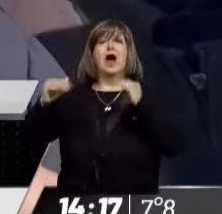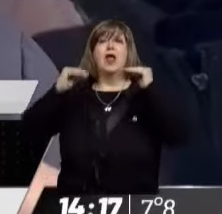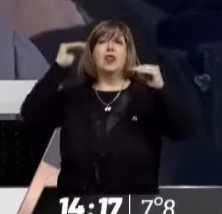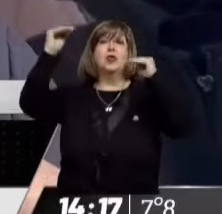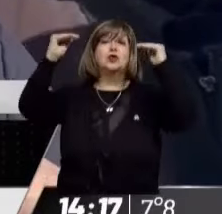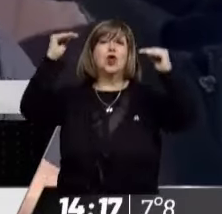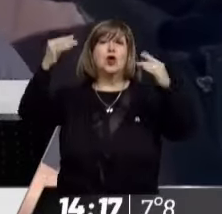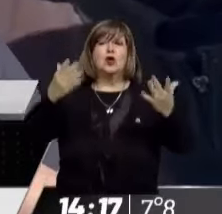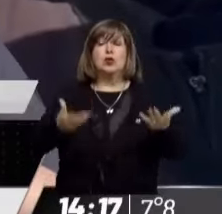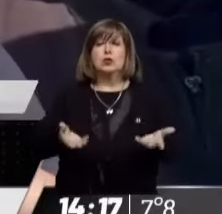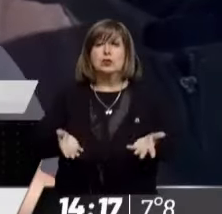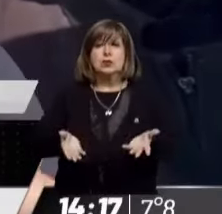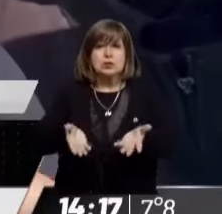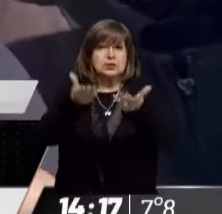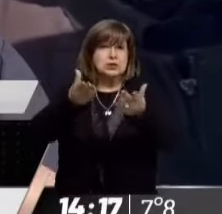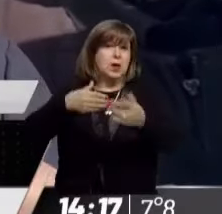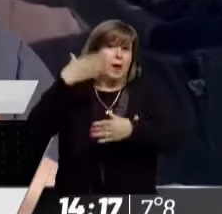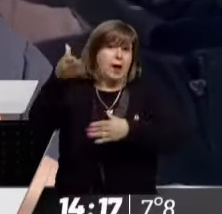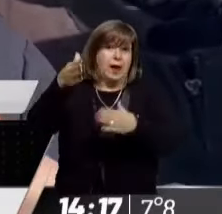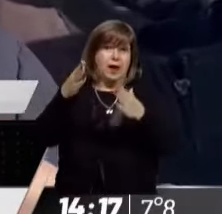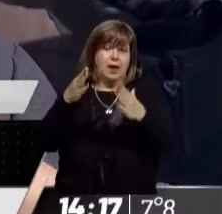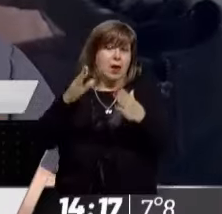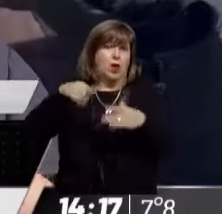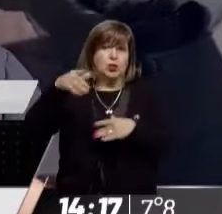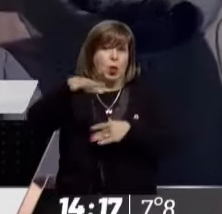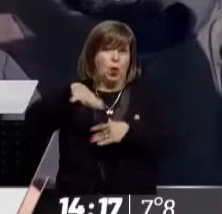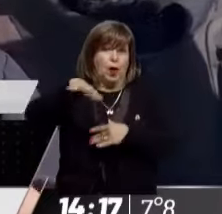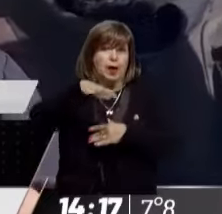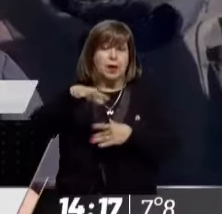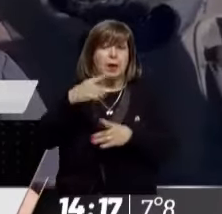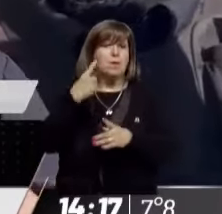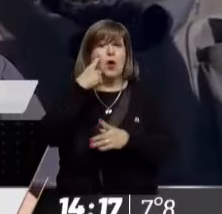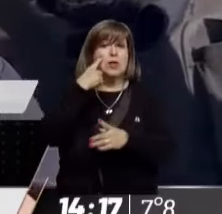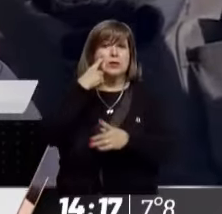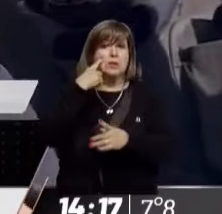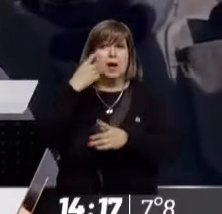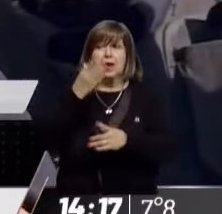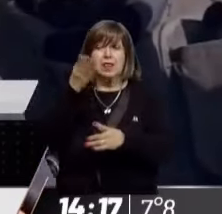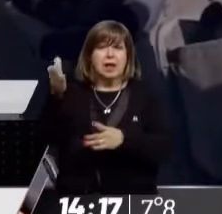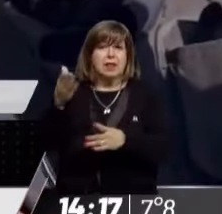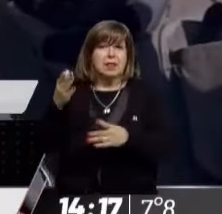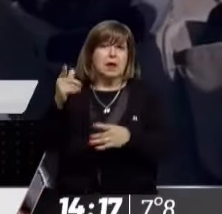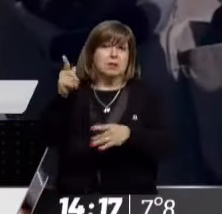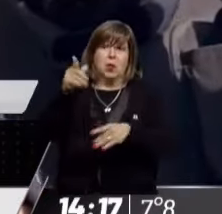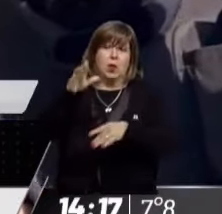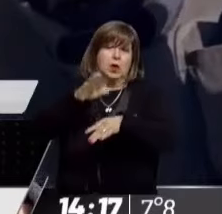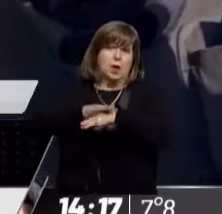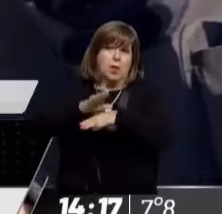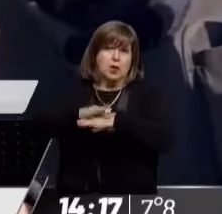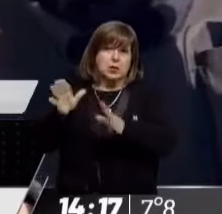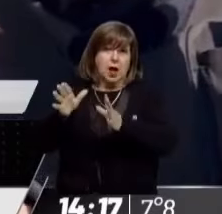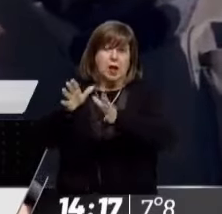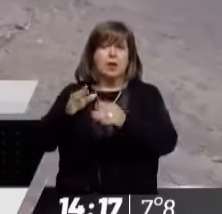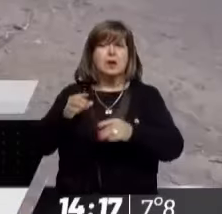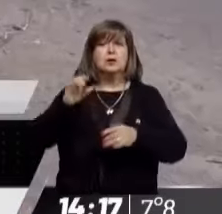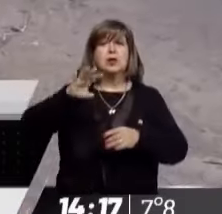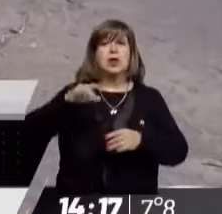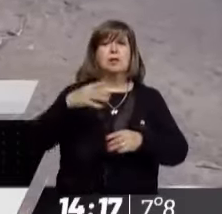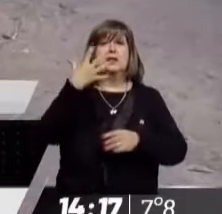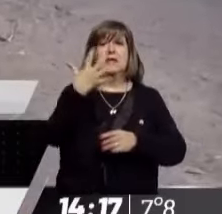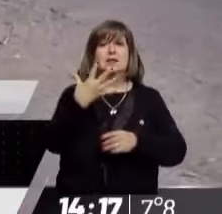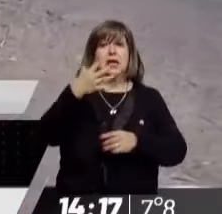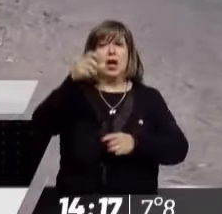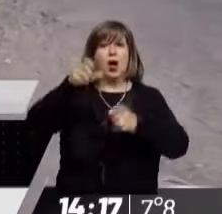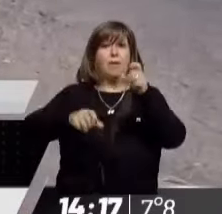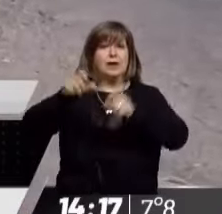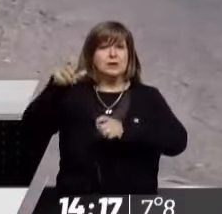propia ya que el municipio le iba a dar un un principio de solución a las demanda que pedían y quedaron solamente cinco